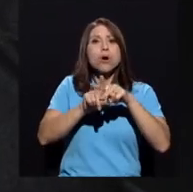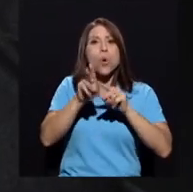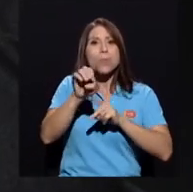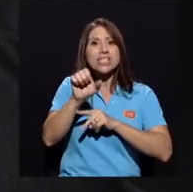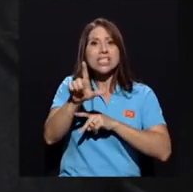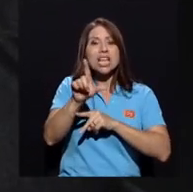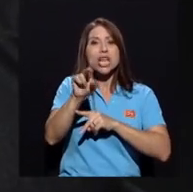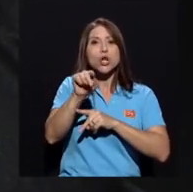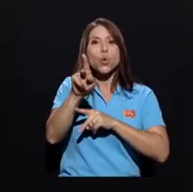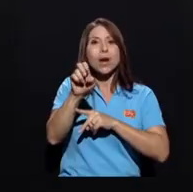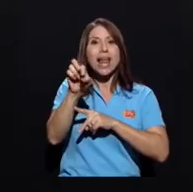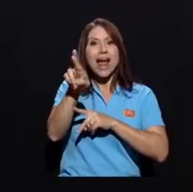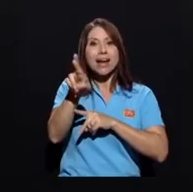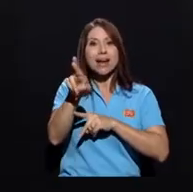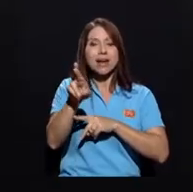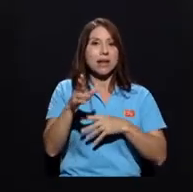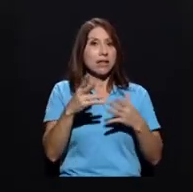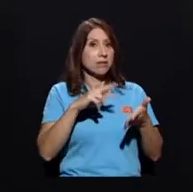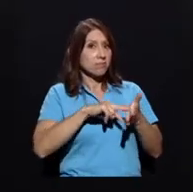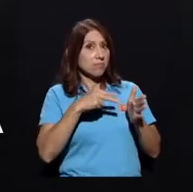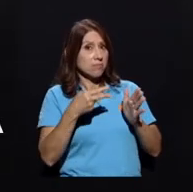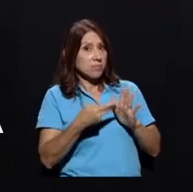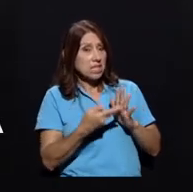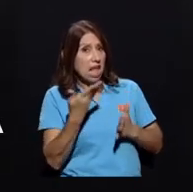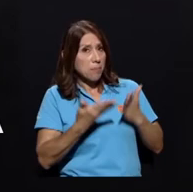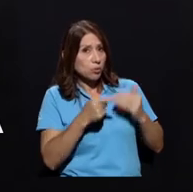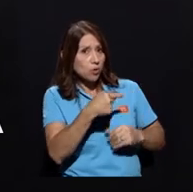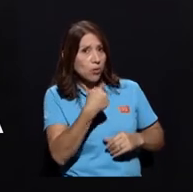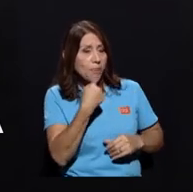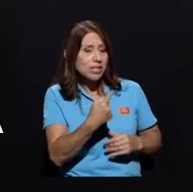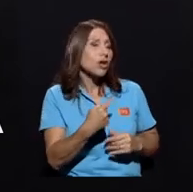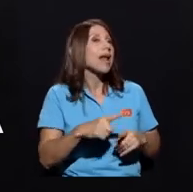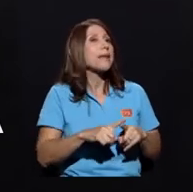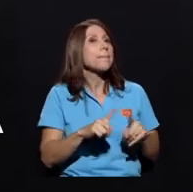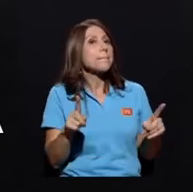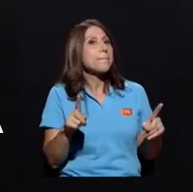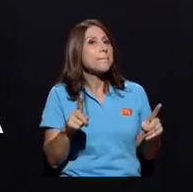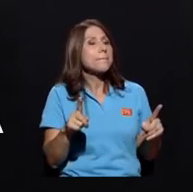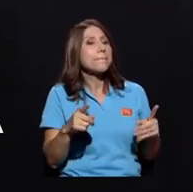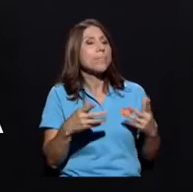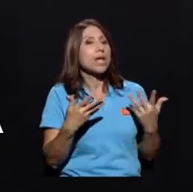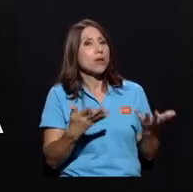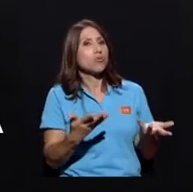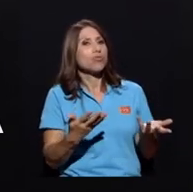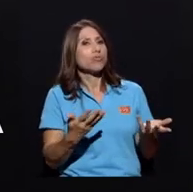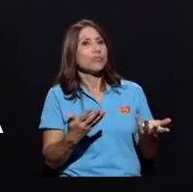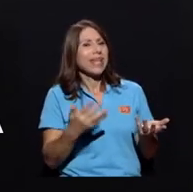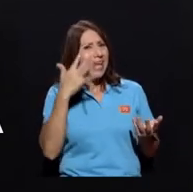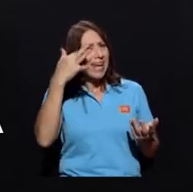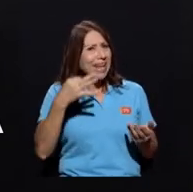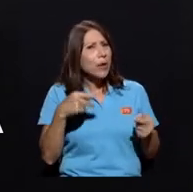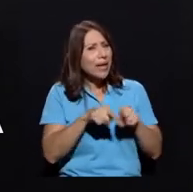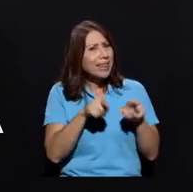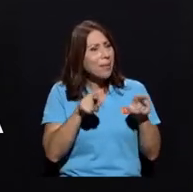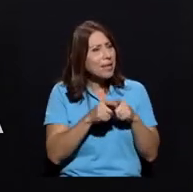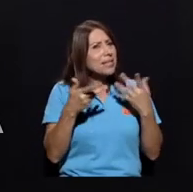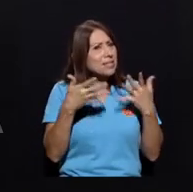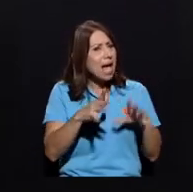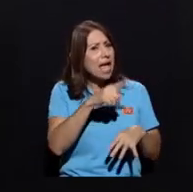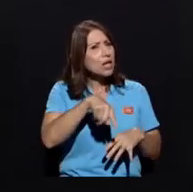dos meses… Me interrumpo brevemente, sí, que seguramente usted lo iba a mencionar, pero porque vamos contra el tiempo, creo que también han